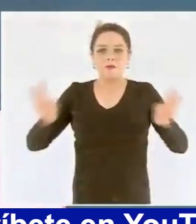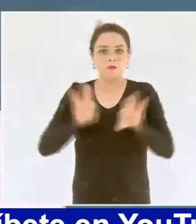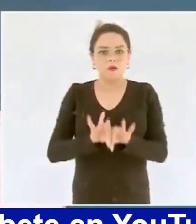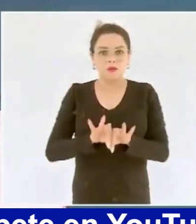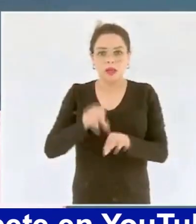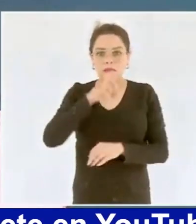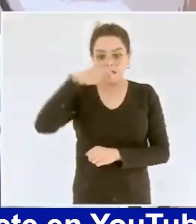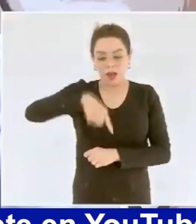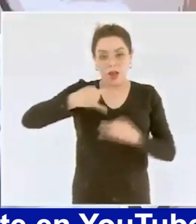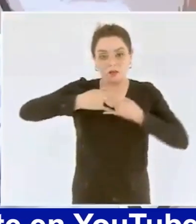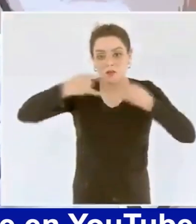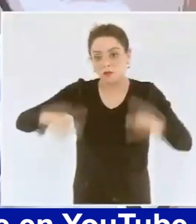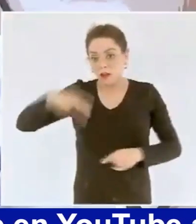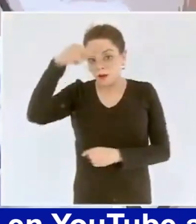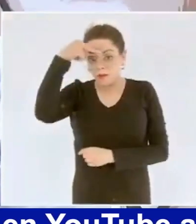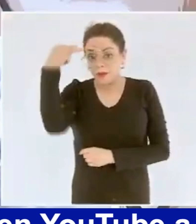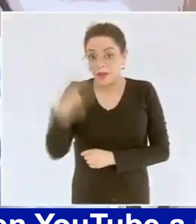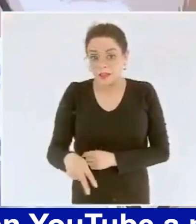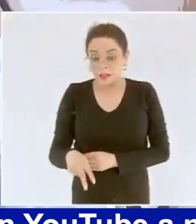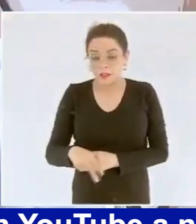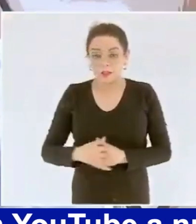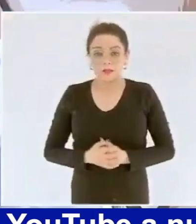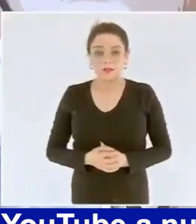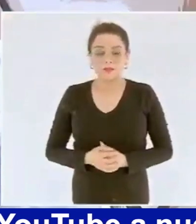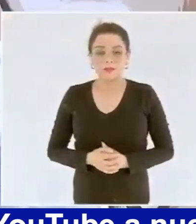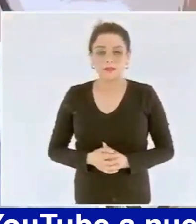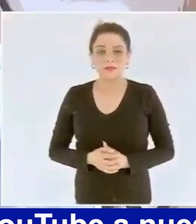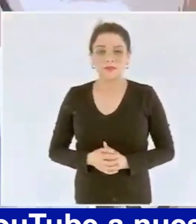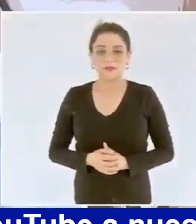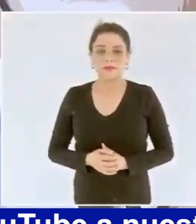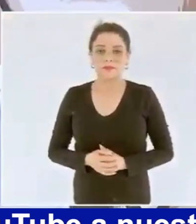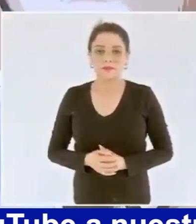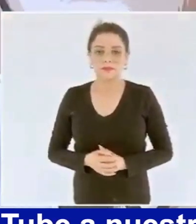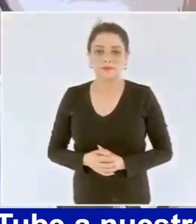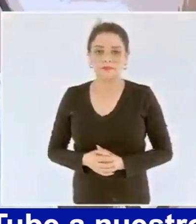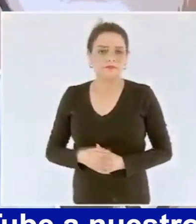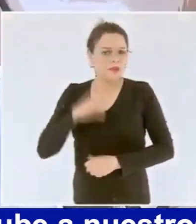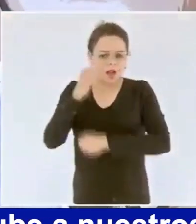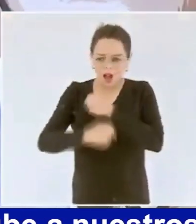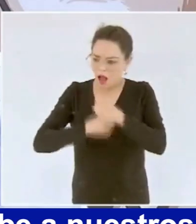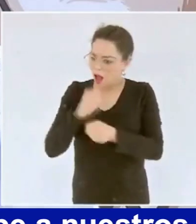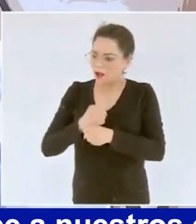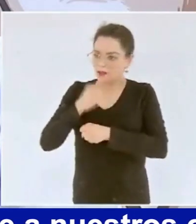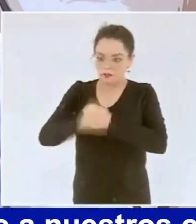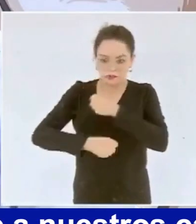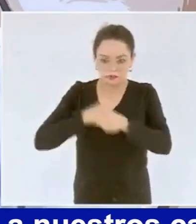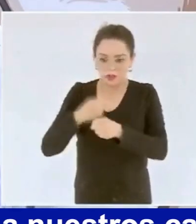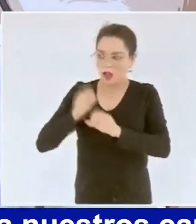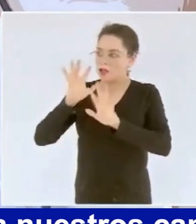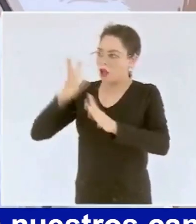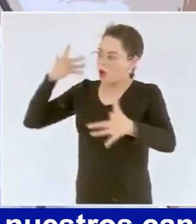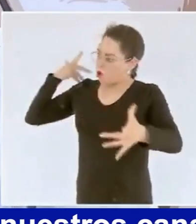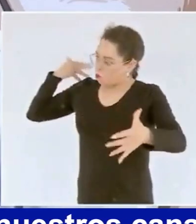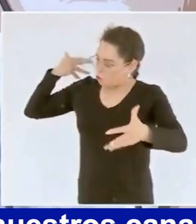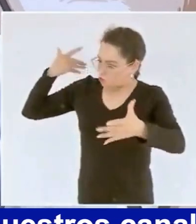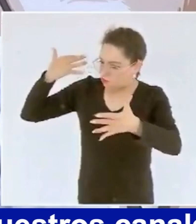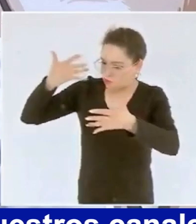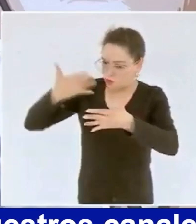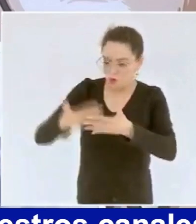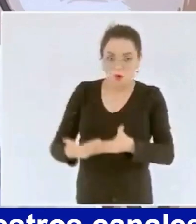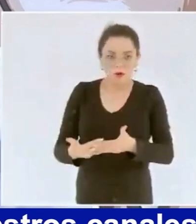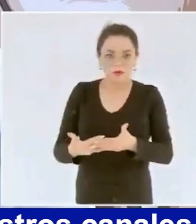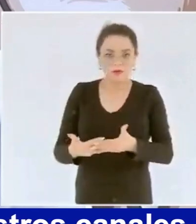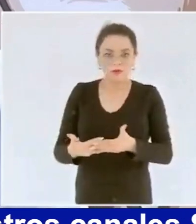historia. Y aún con el paso del tiempo, esa decisión